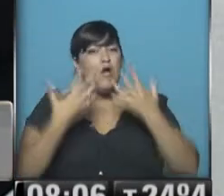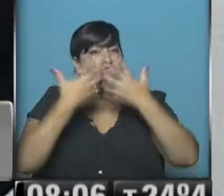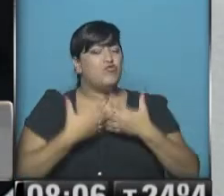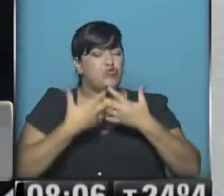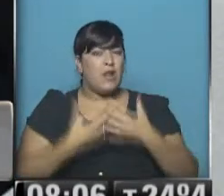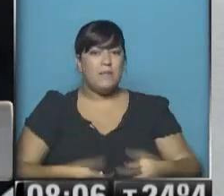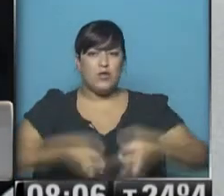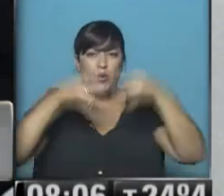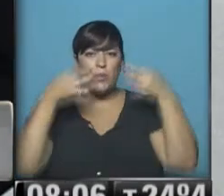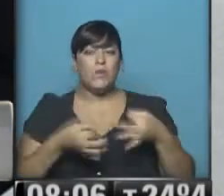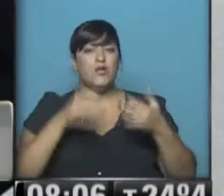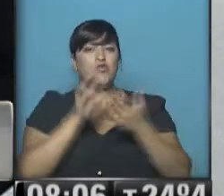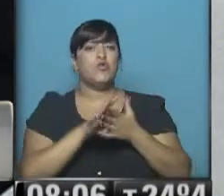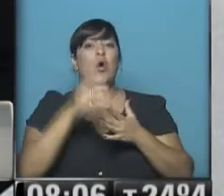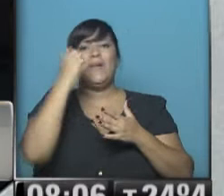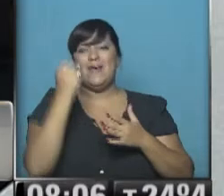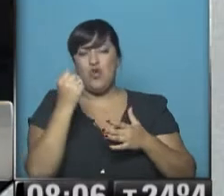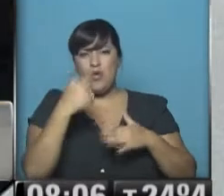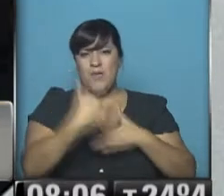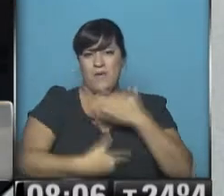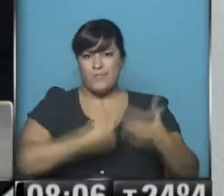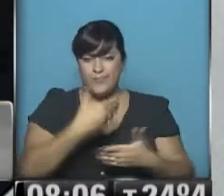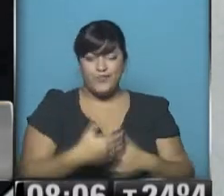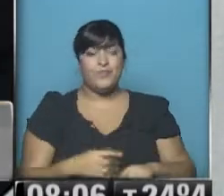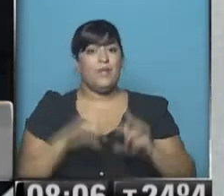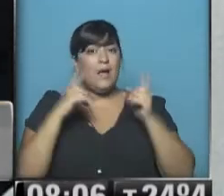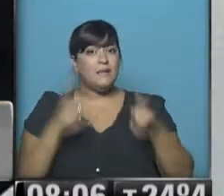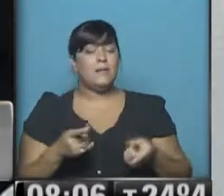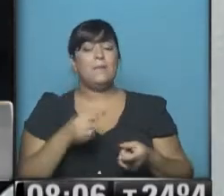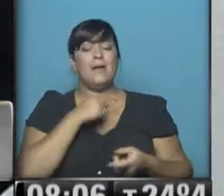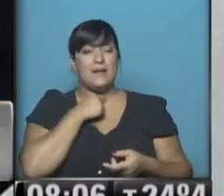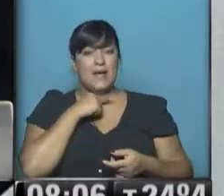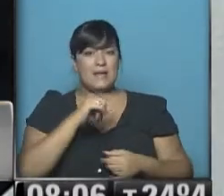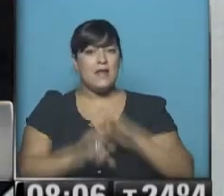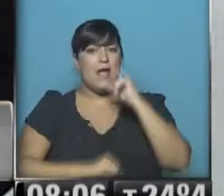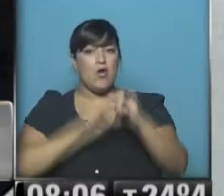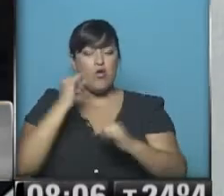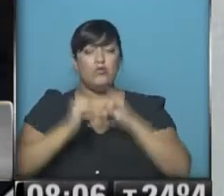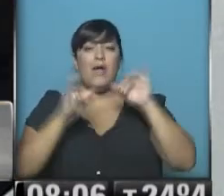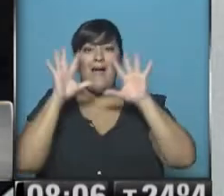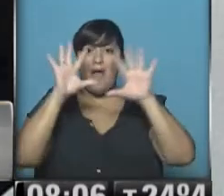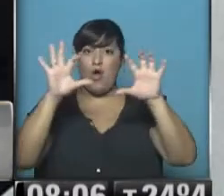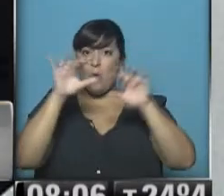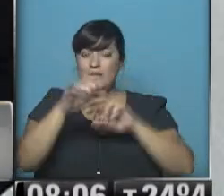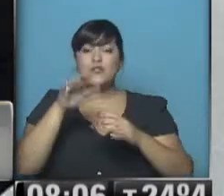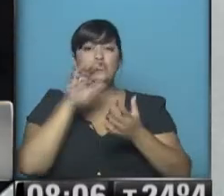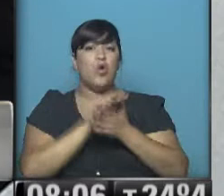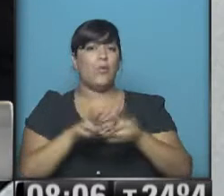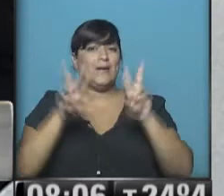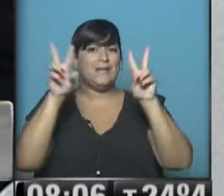de la actividad económica a su vez también quería recordar que en materia